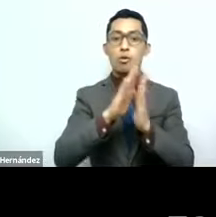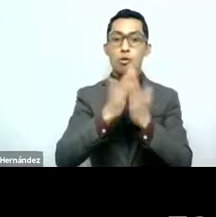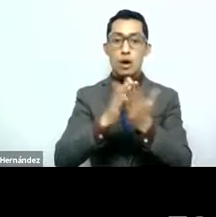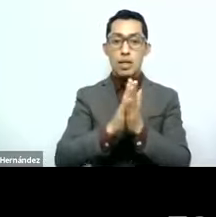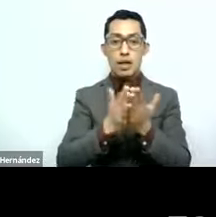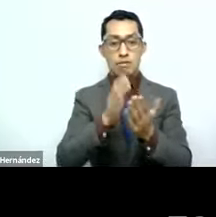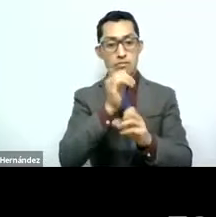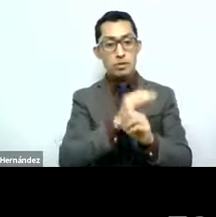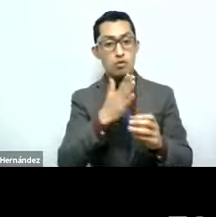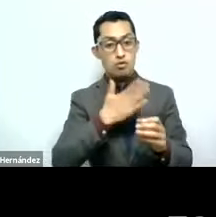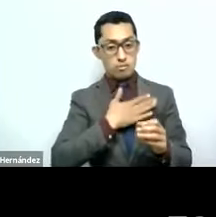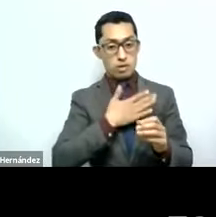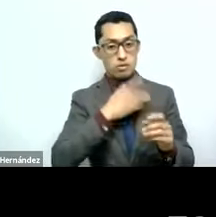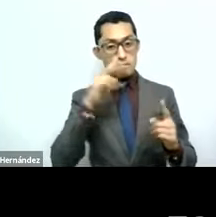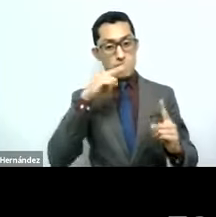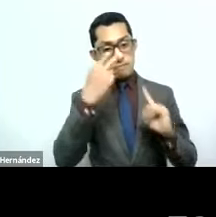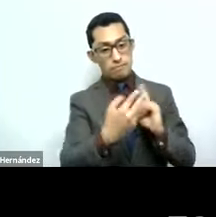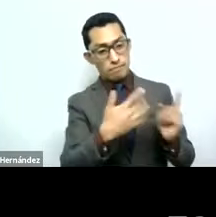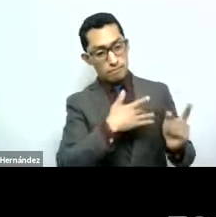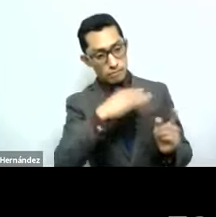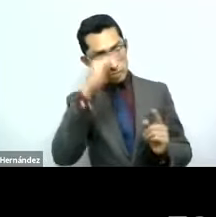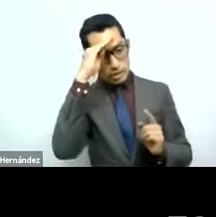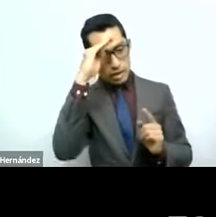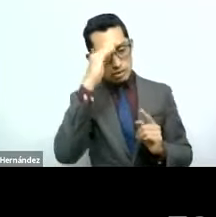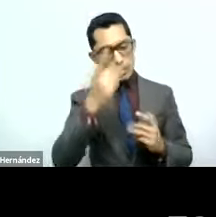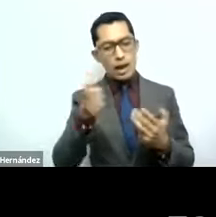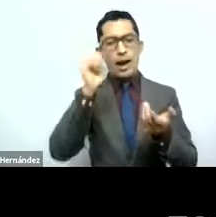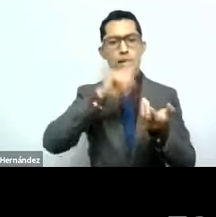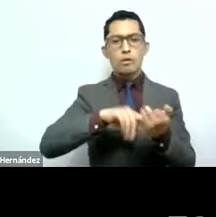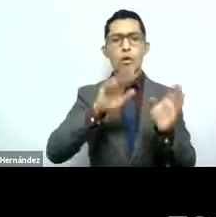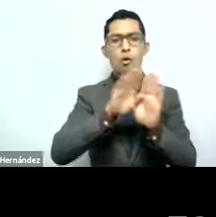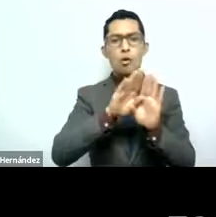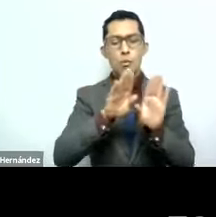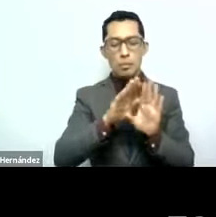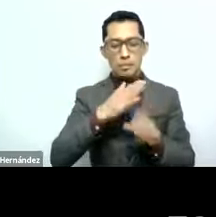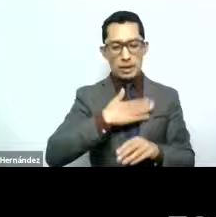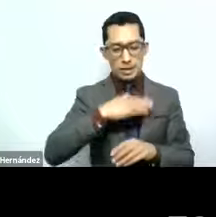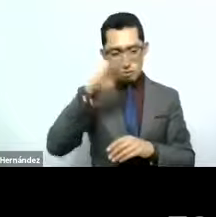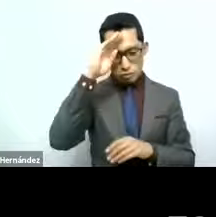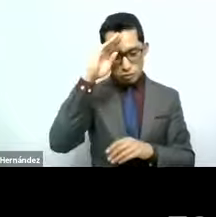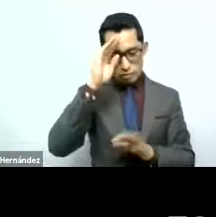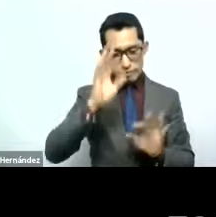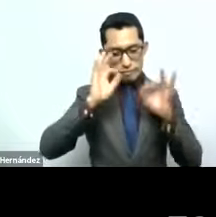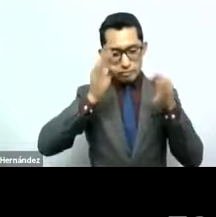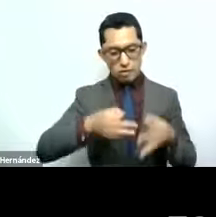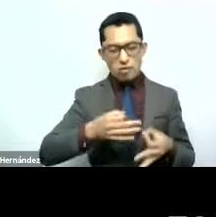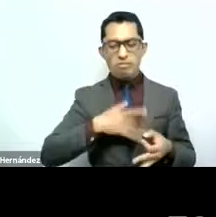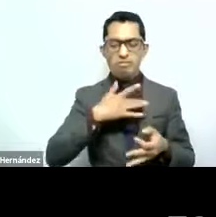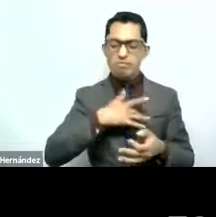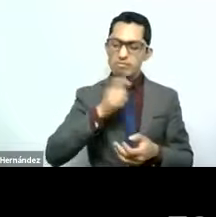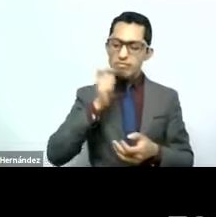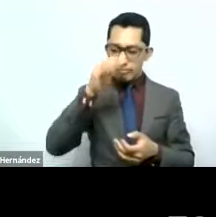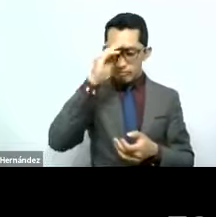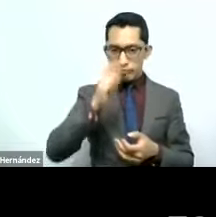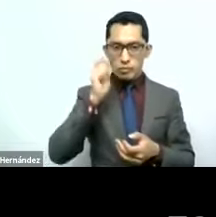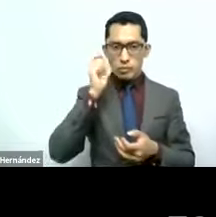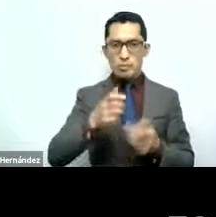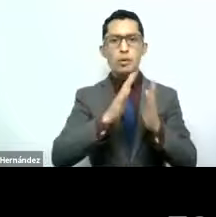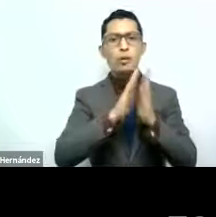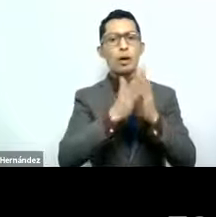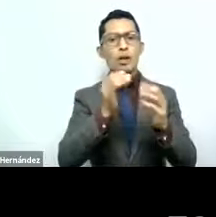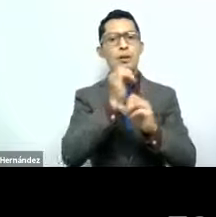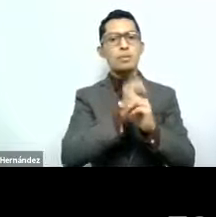de vista, permite una autocrítica y una autorreflexión. El cuaderno hace bien